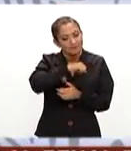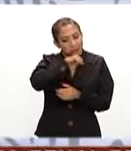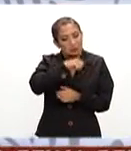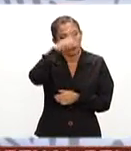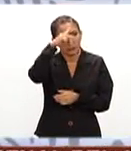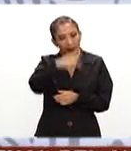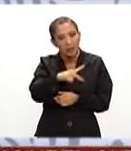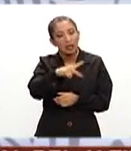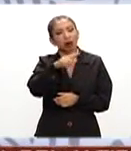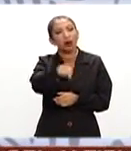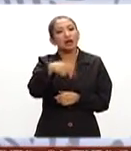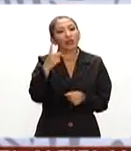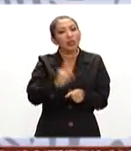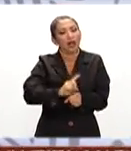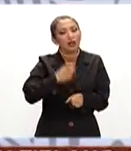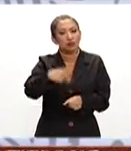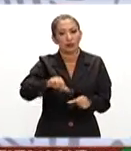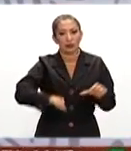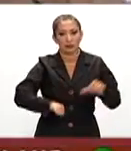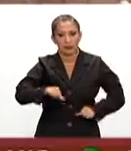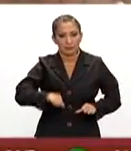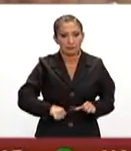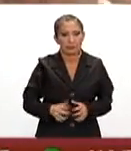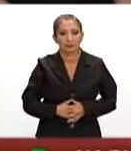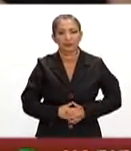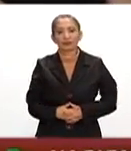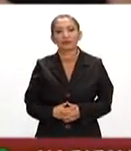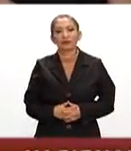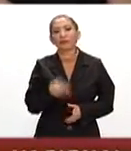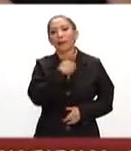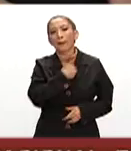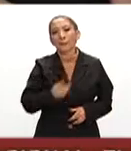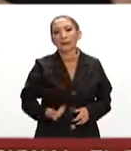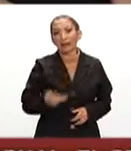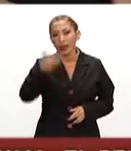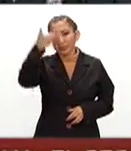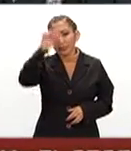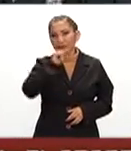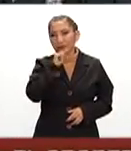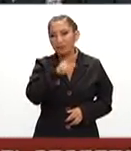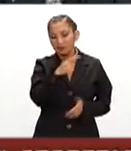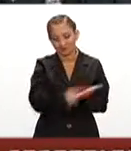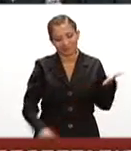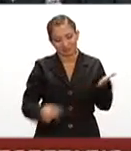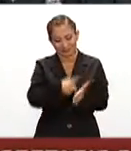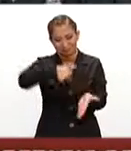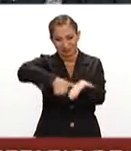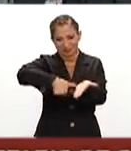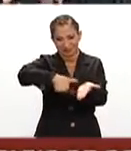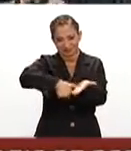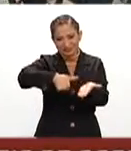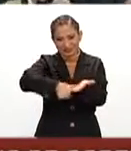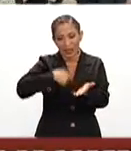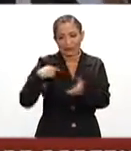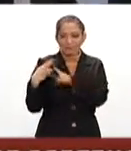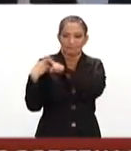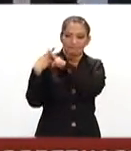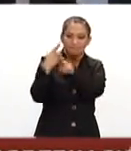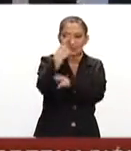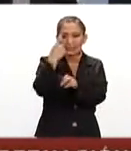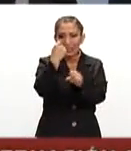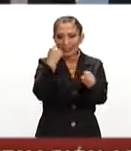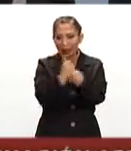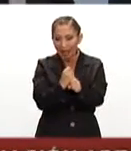patria en su diario actuar. El presidente Peña Nieto también canceló un timbre postal conmemorativo a los